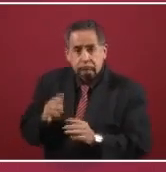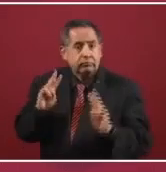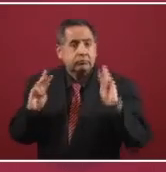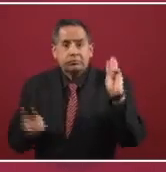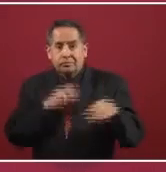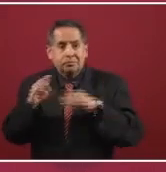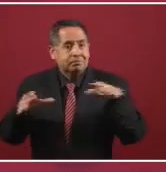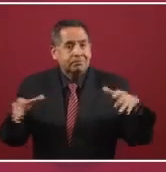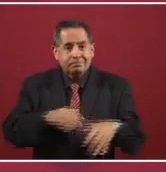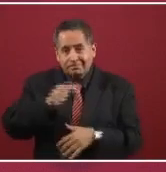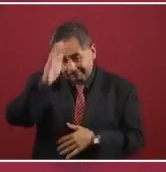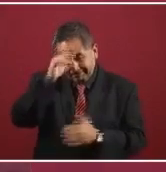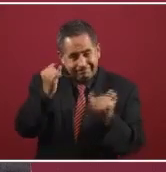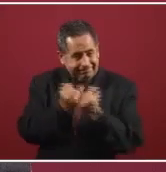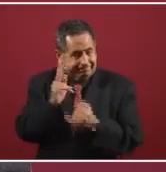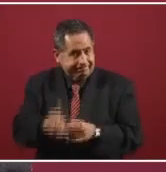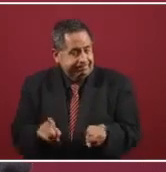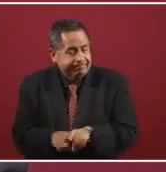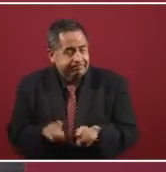mundial.